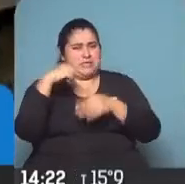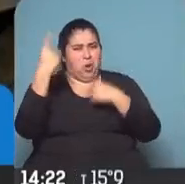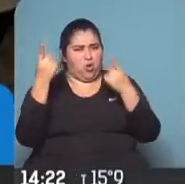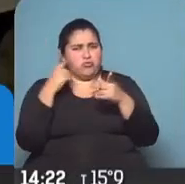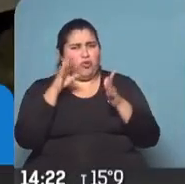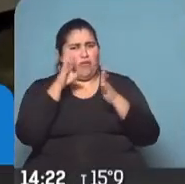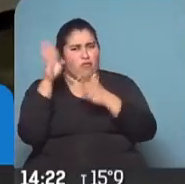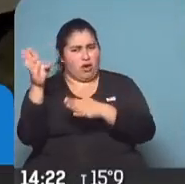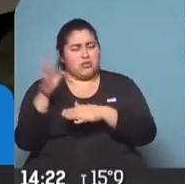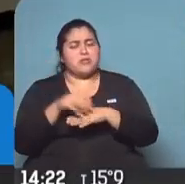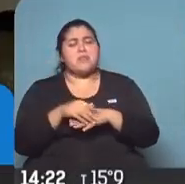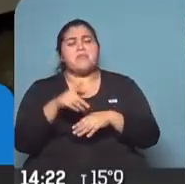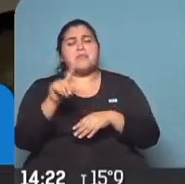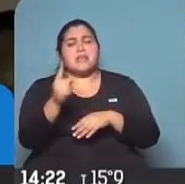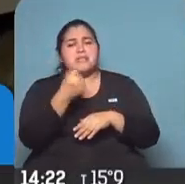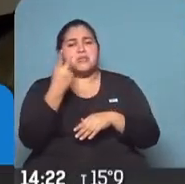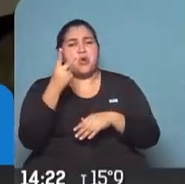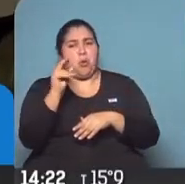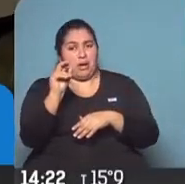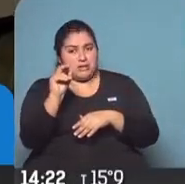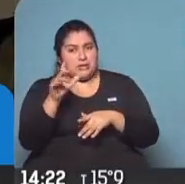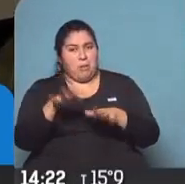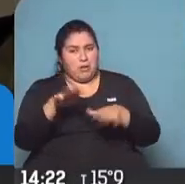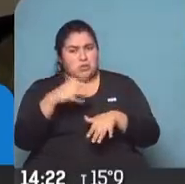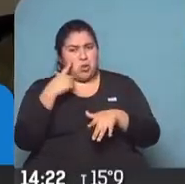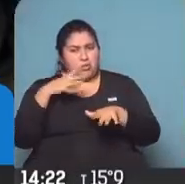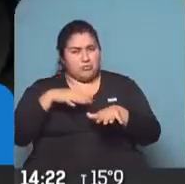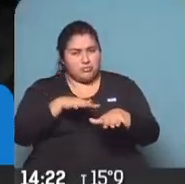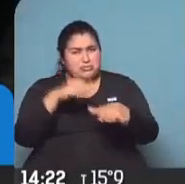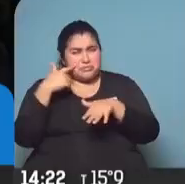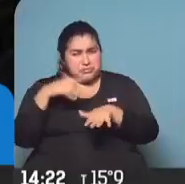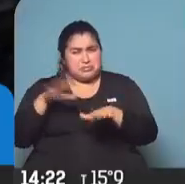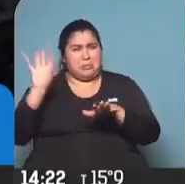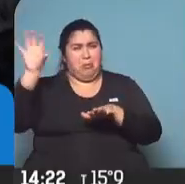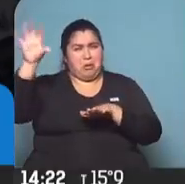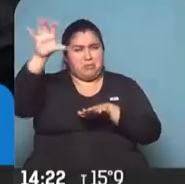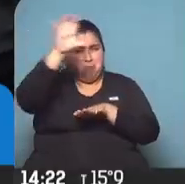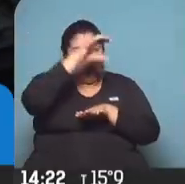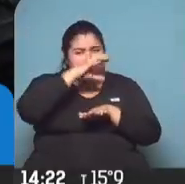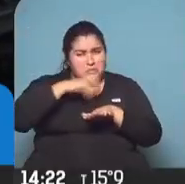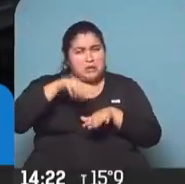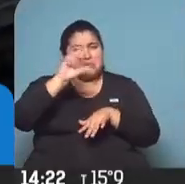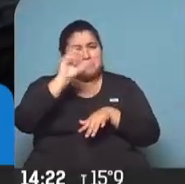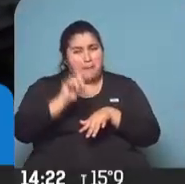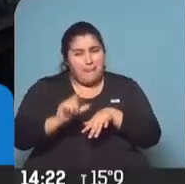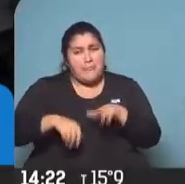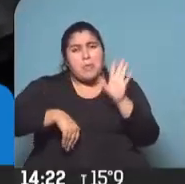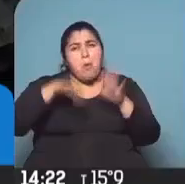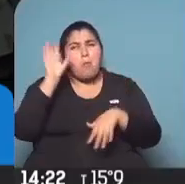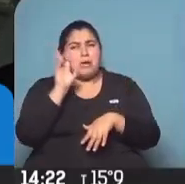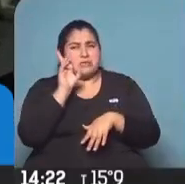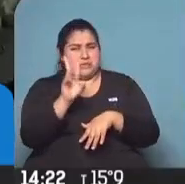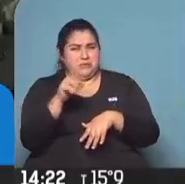más de 120 dictó 22 están los diversos puntos de nuestro país 10 inicios donde